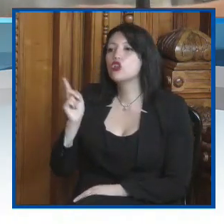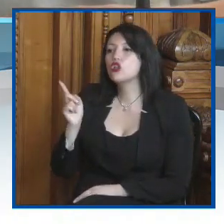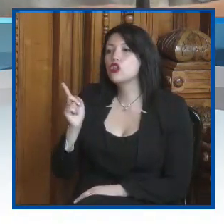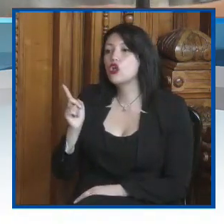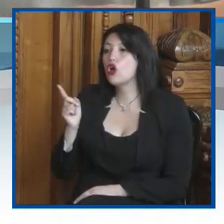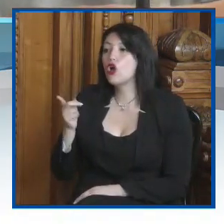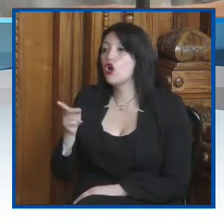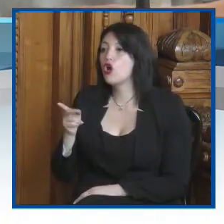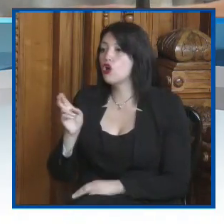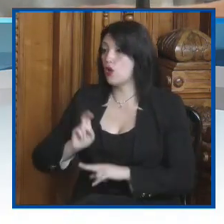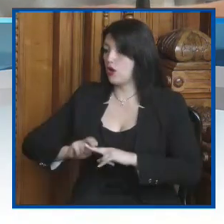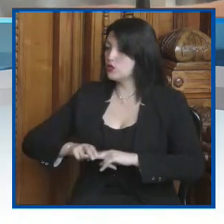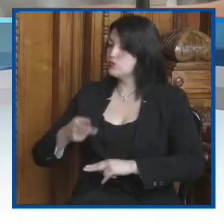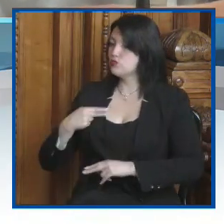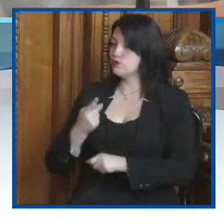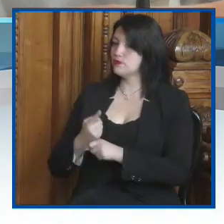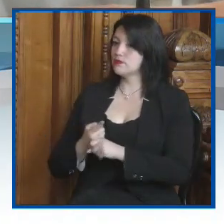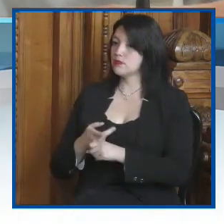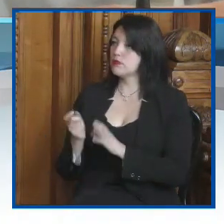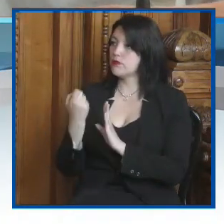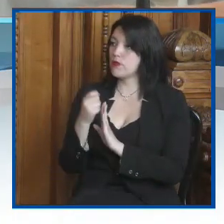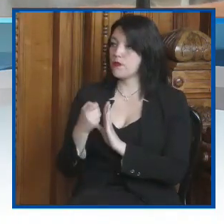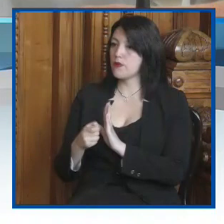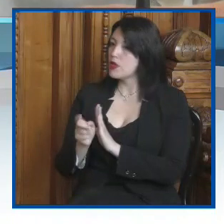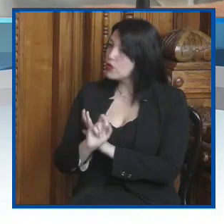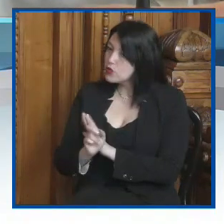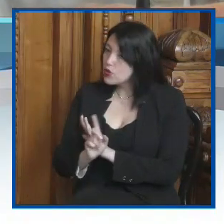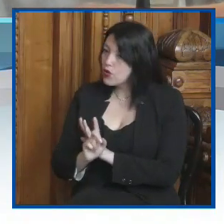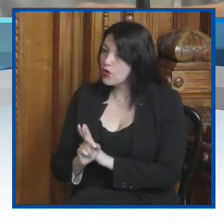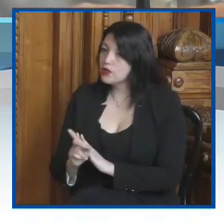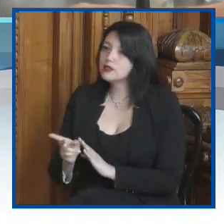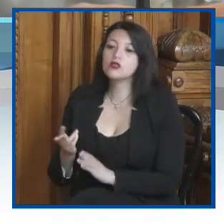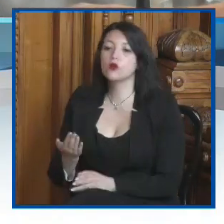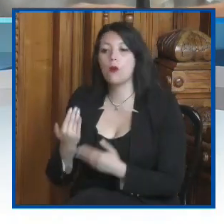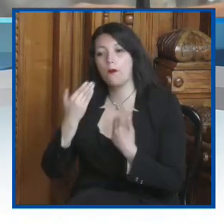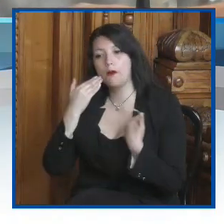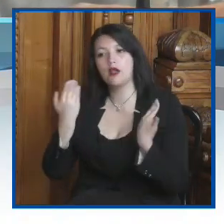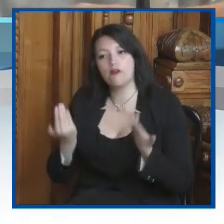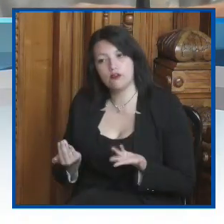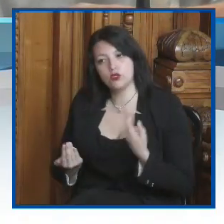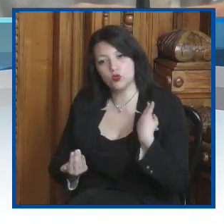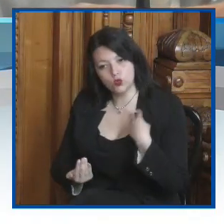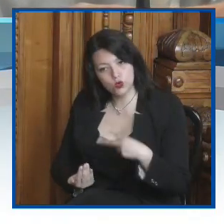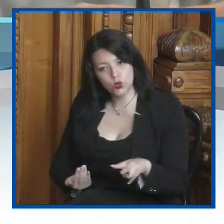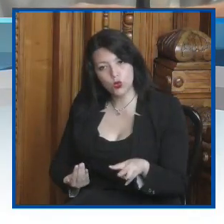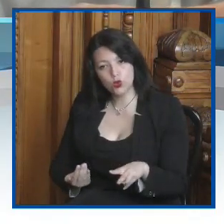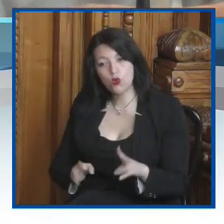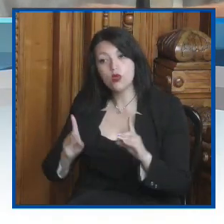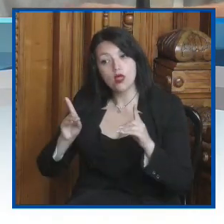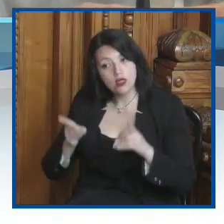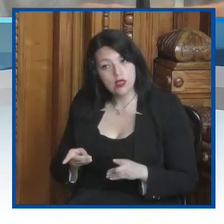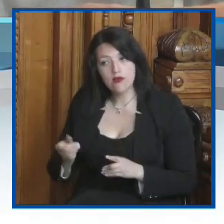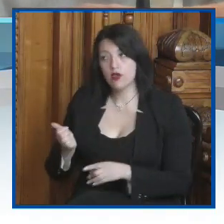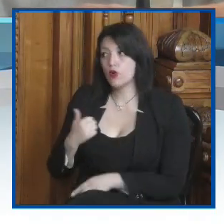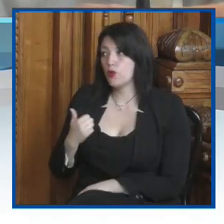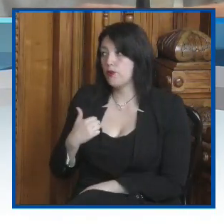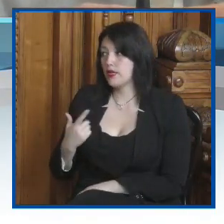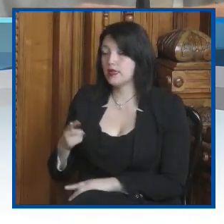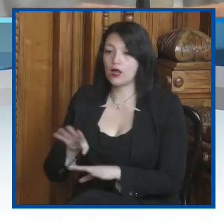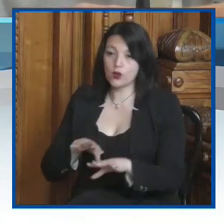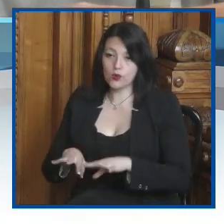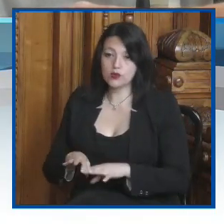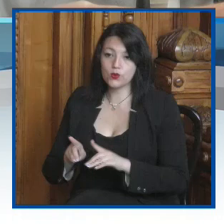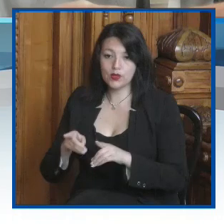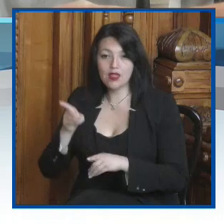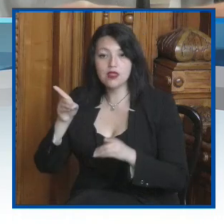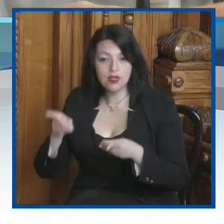tomarle examen a nadie. Es desde un lugar de, mire, este es un beneficio suyo. Usted tiene que cumplir estas pautas. Usted tiene que saber qué tiene que